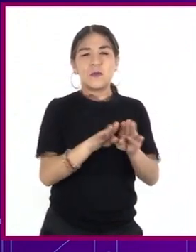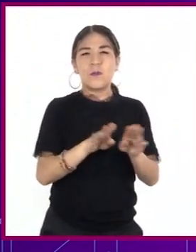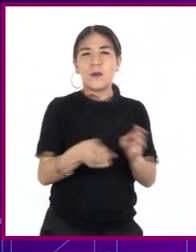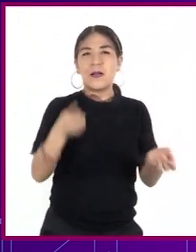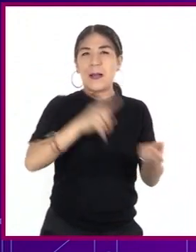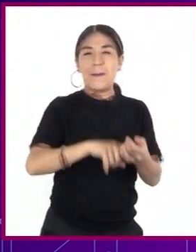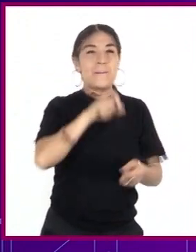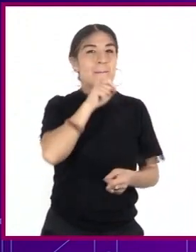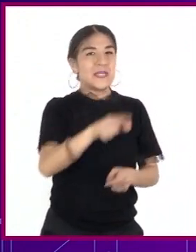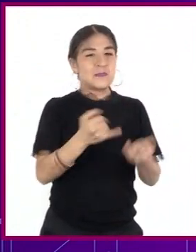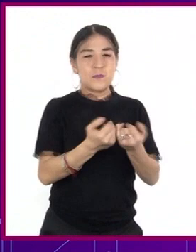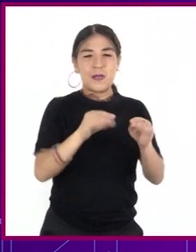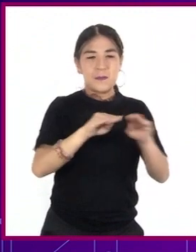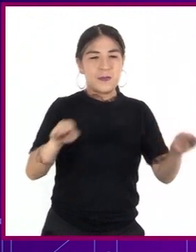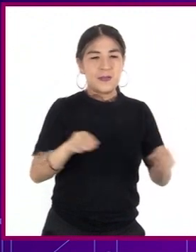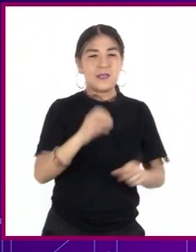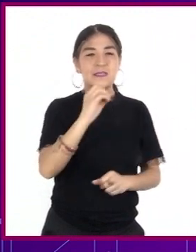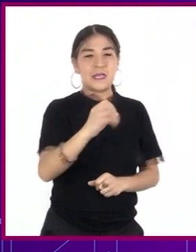medida igual a